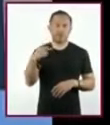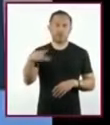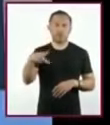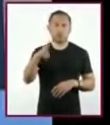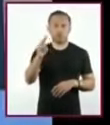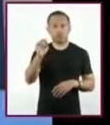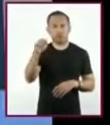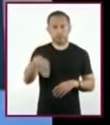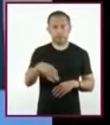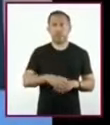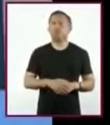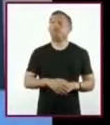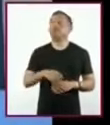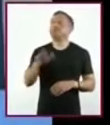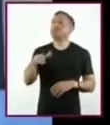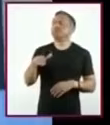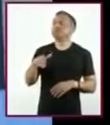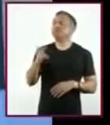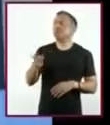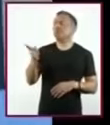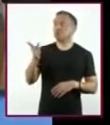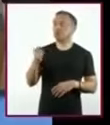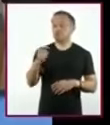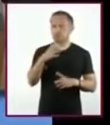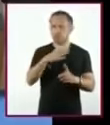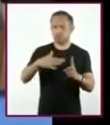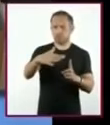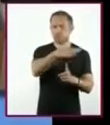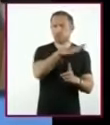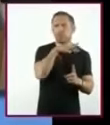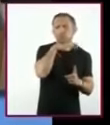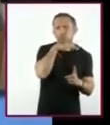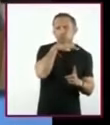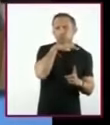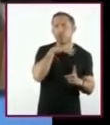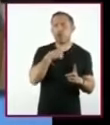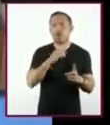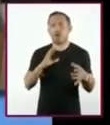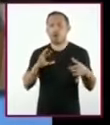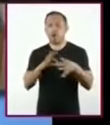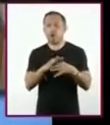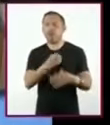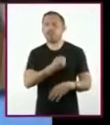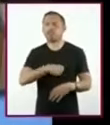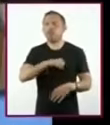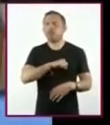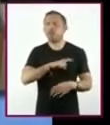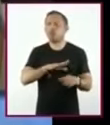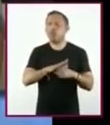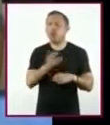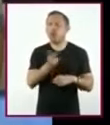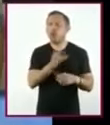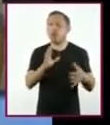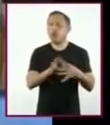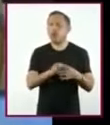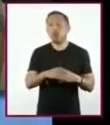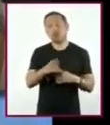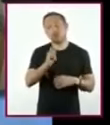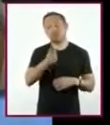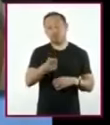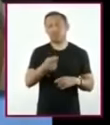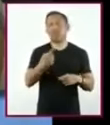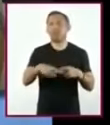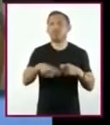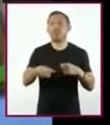es la relación entre contaminación ambiental y salud? La contaminación ambiental se da por la presencia de agentes químicos o agentes